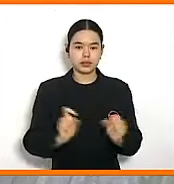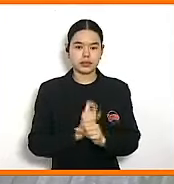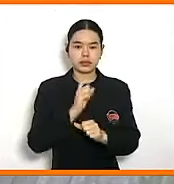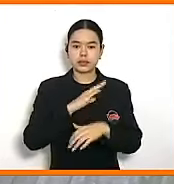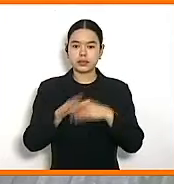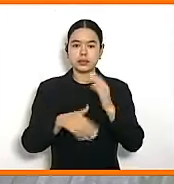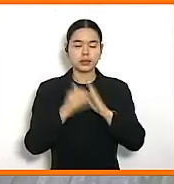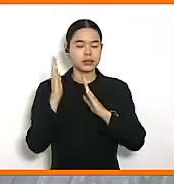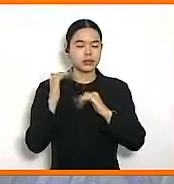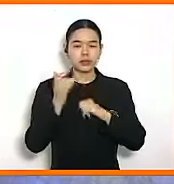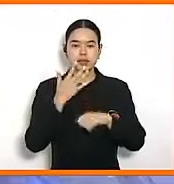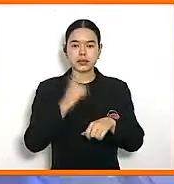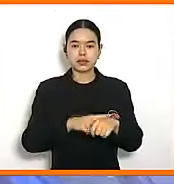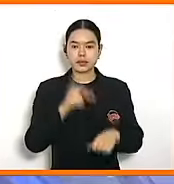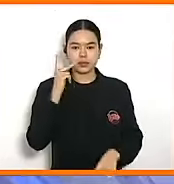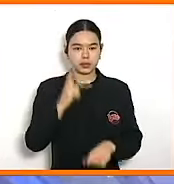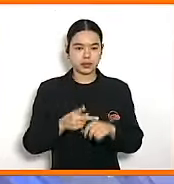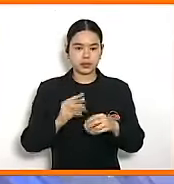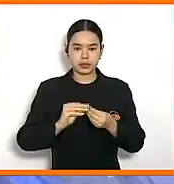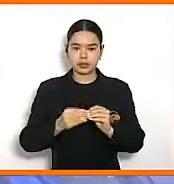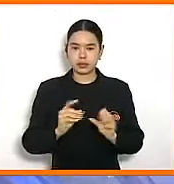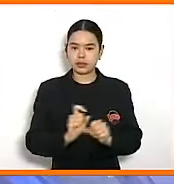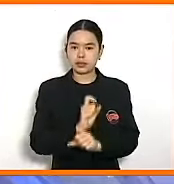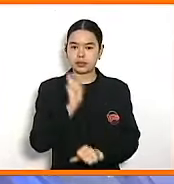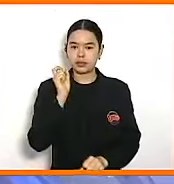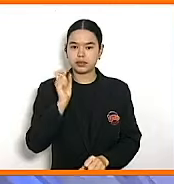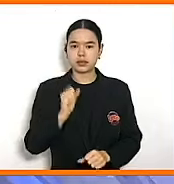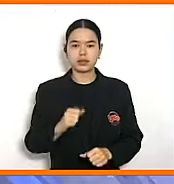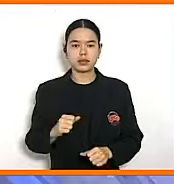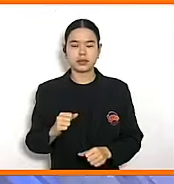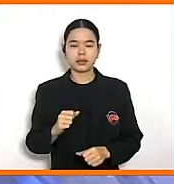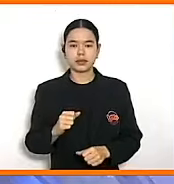Muchísima suerte, porque en la primera posición este primer dígito es